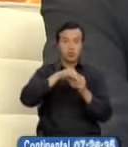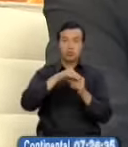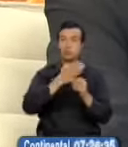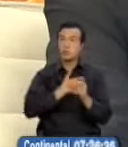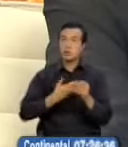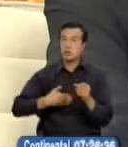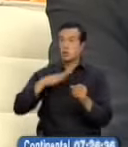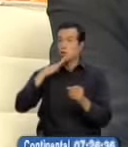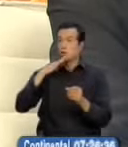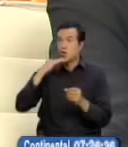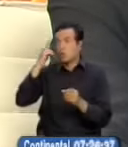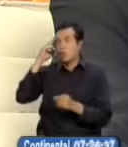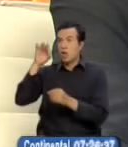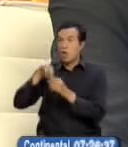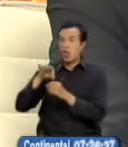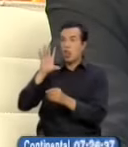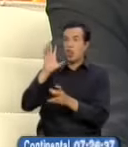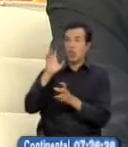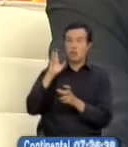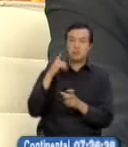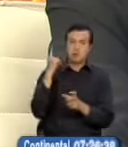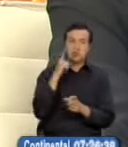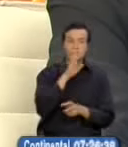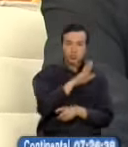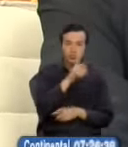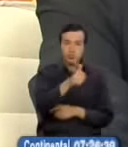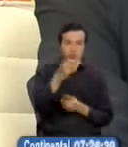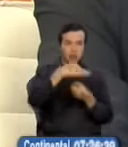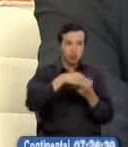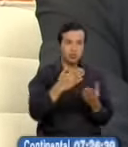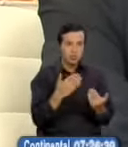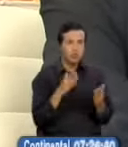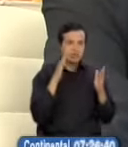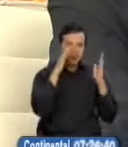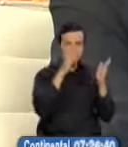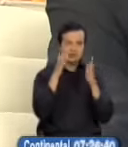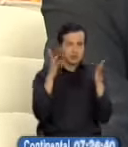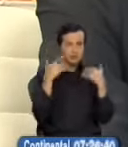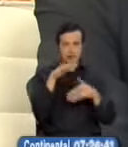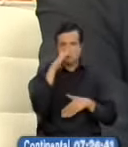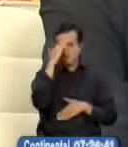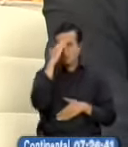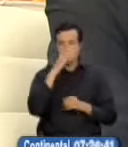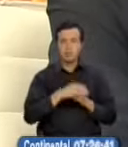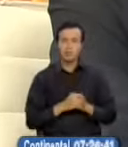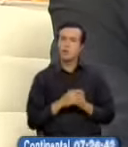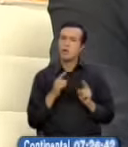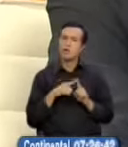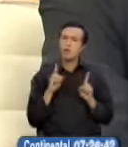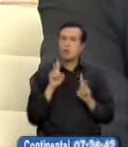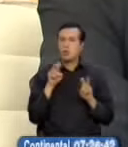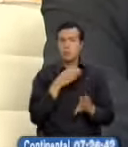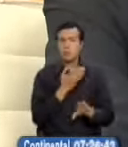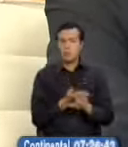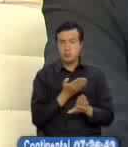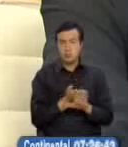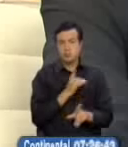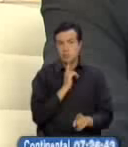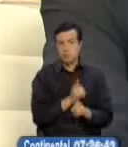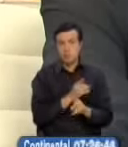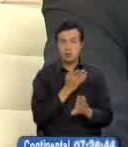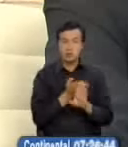Correa en las dos últimas elecciones en la primera vuelta, es decir, sabe a dónde apuntar. Pero ahí viene el tema de la propuesta. Si bien es cierto,